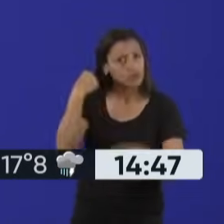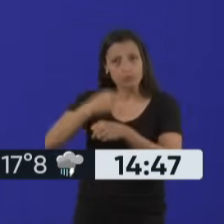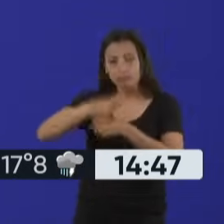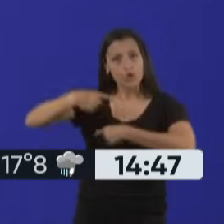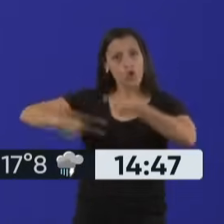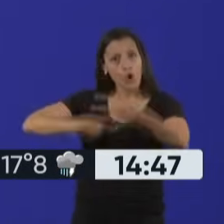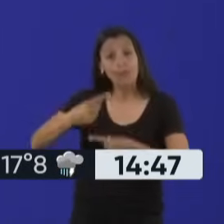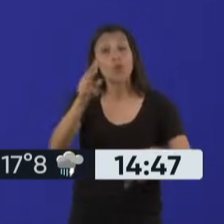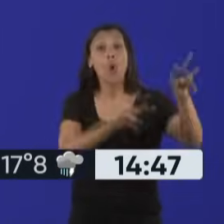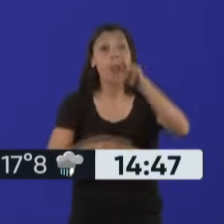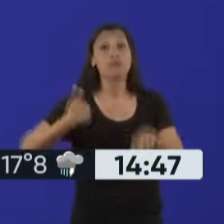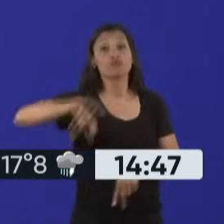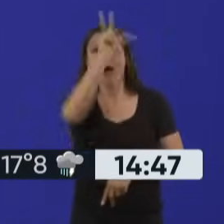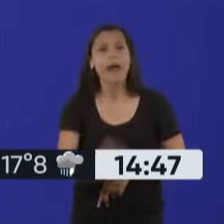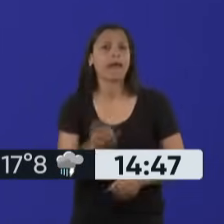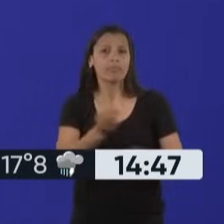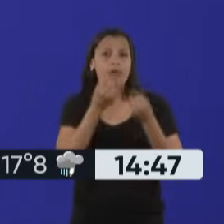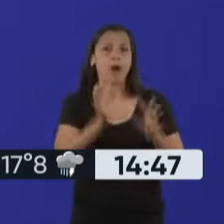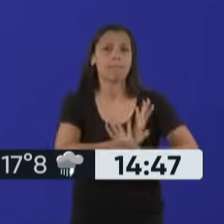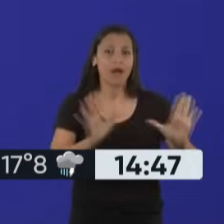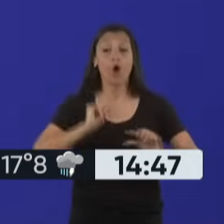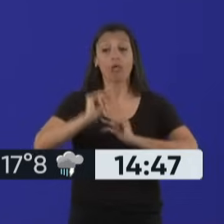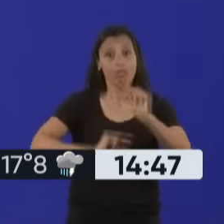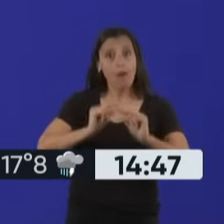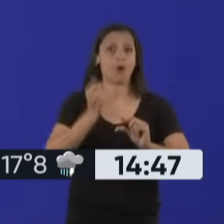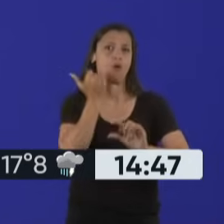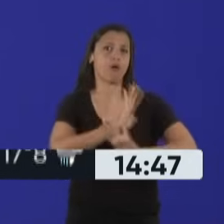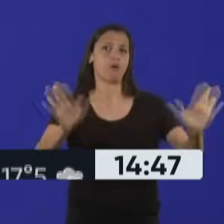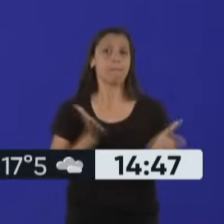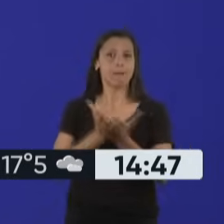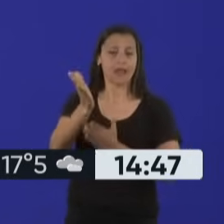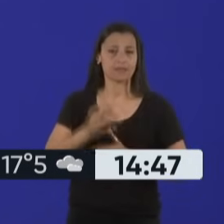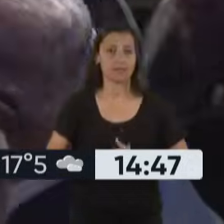Argentina mejor para que salgamos del populismo y salgamos adelante de una vez por todas.